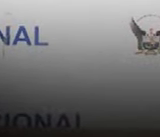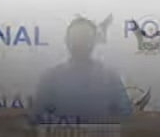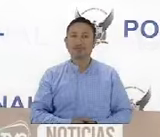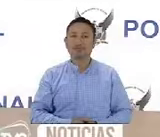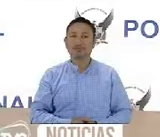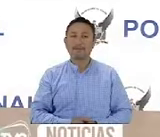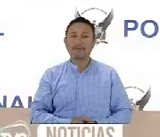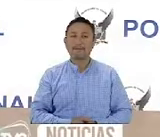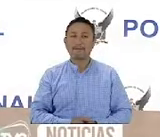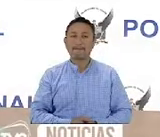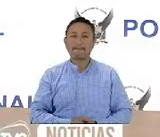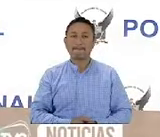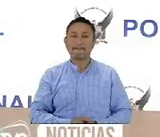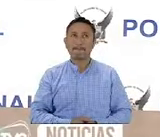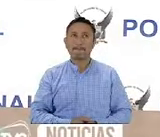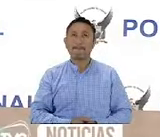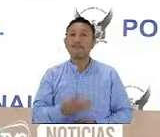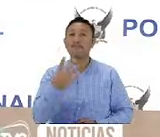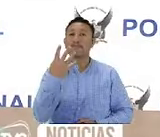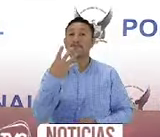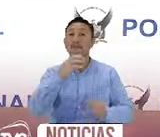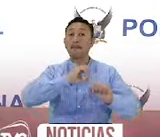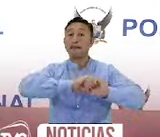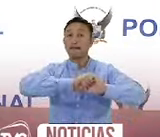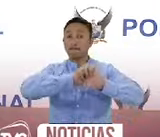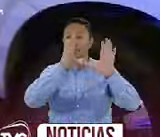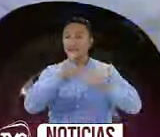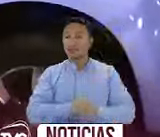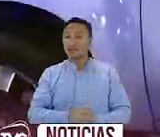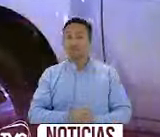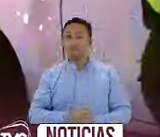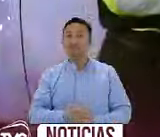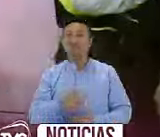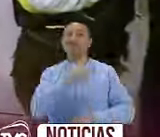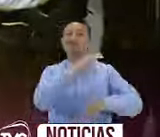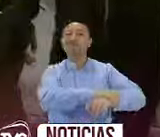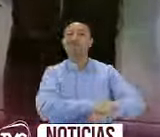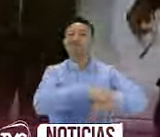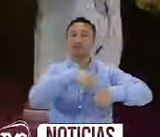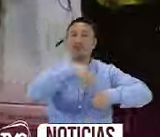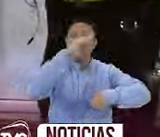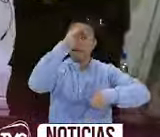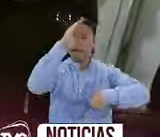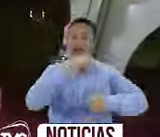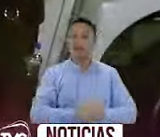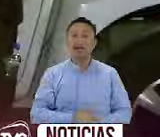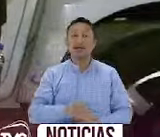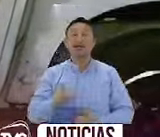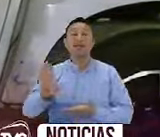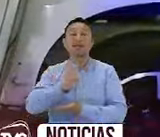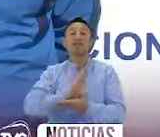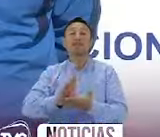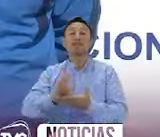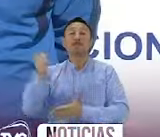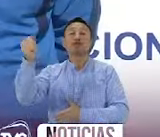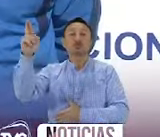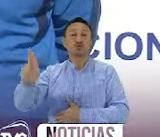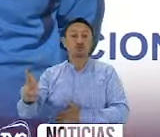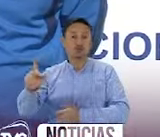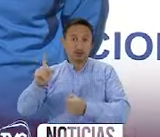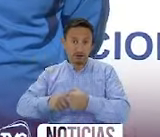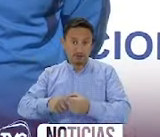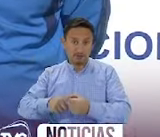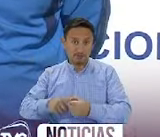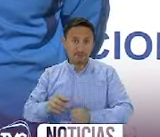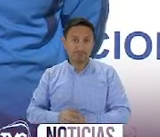A eso de las 4 de la mañana, cayeron. Un operativo de rutina en la ecuatoriana al sur de Quito permitió la detención de 2